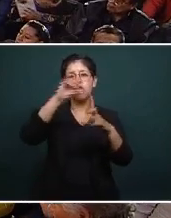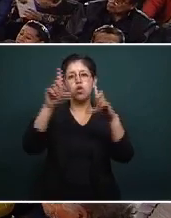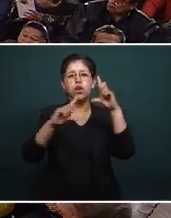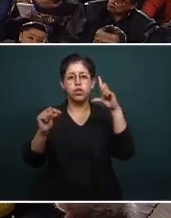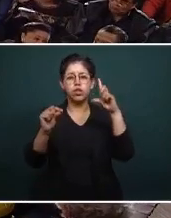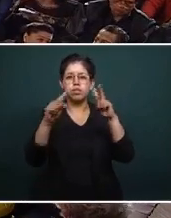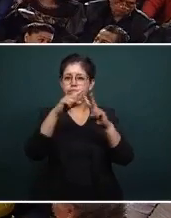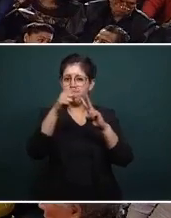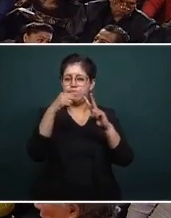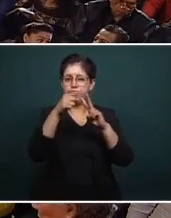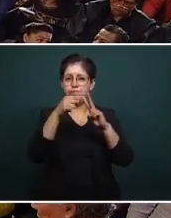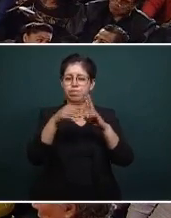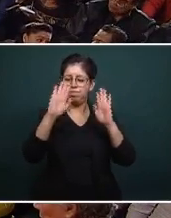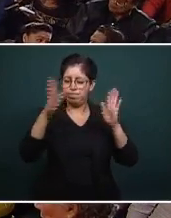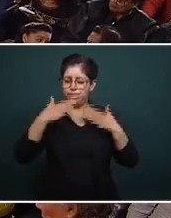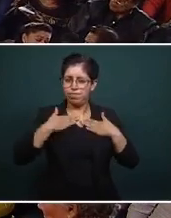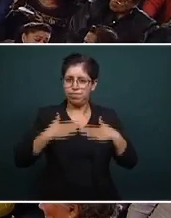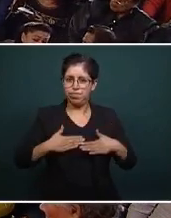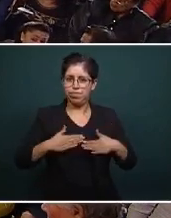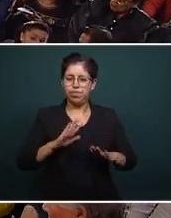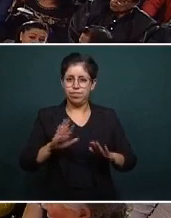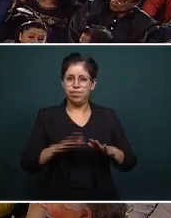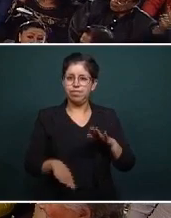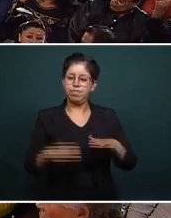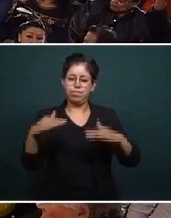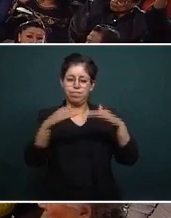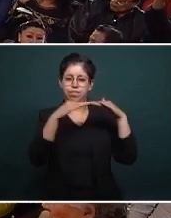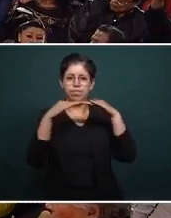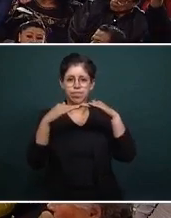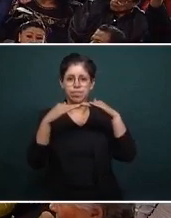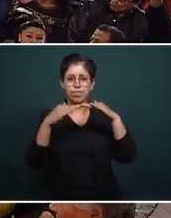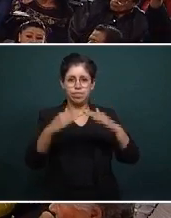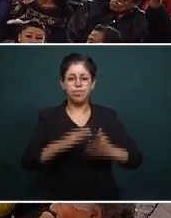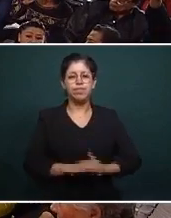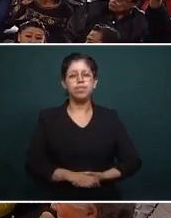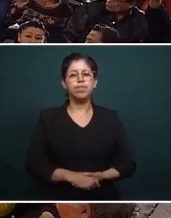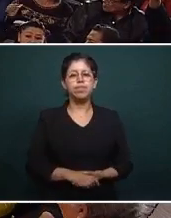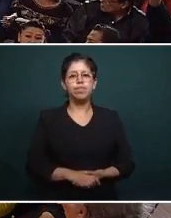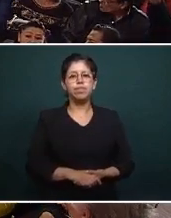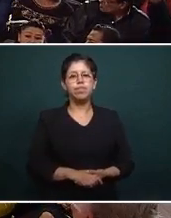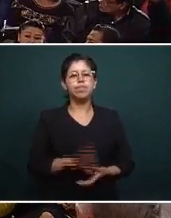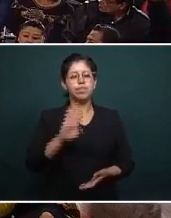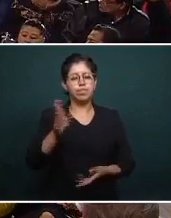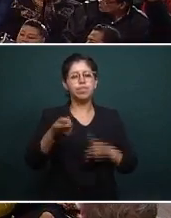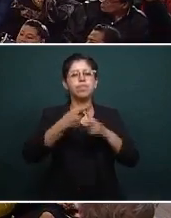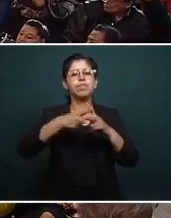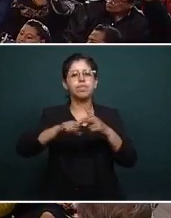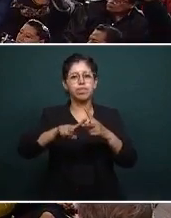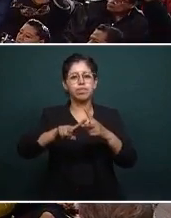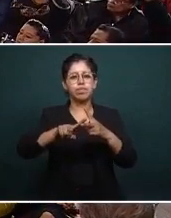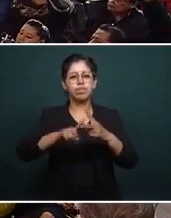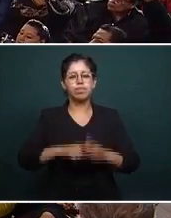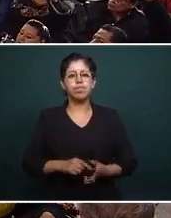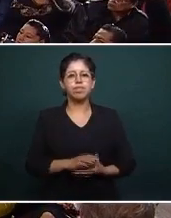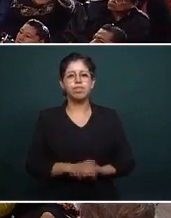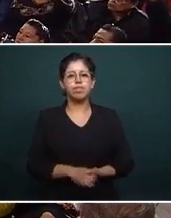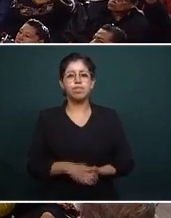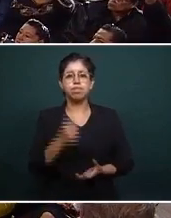sea justo, equitativo. Entonces, vamos a empezar con